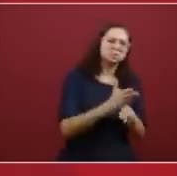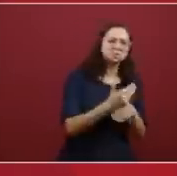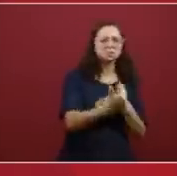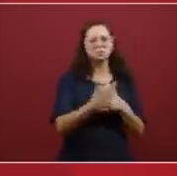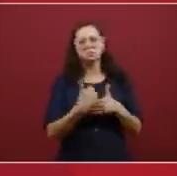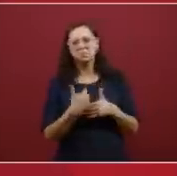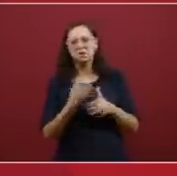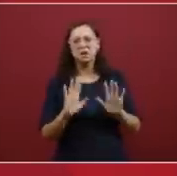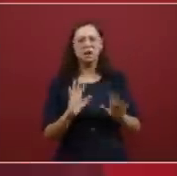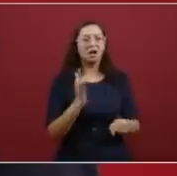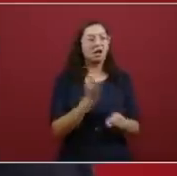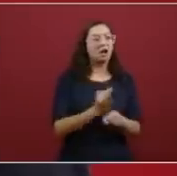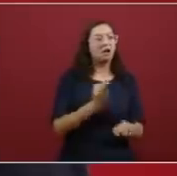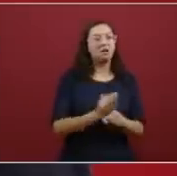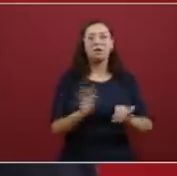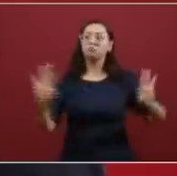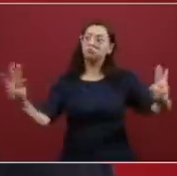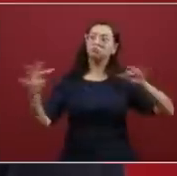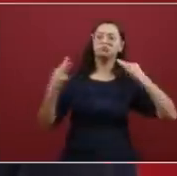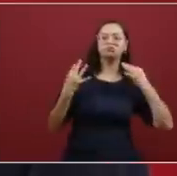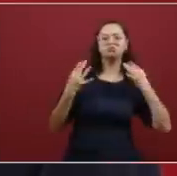nada espectacular.